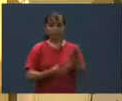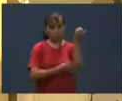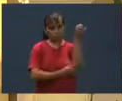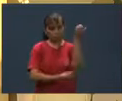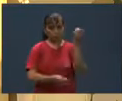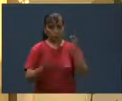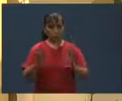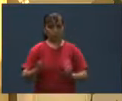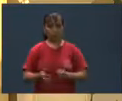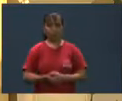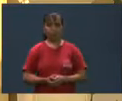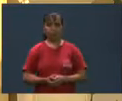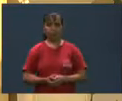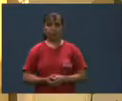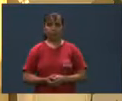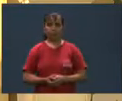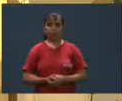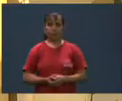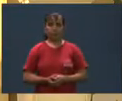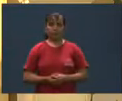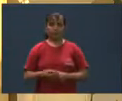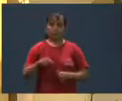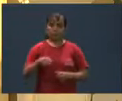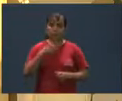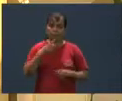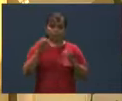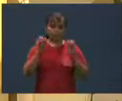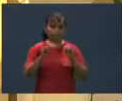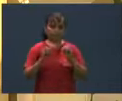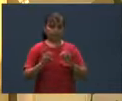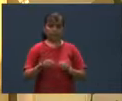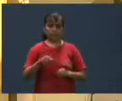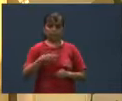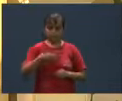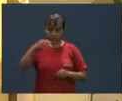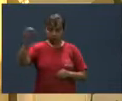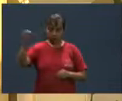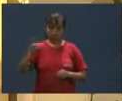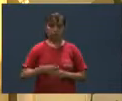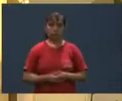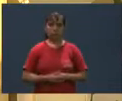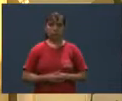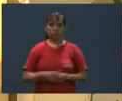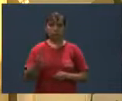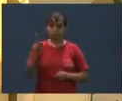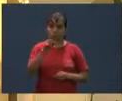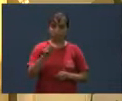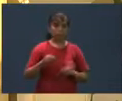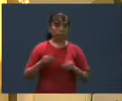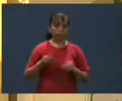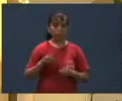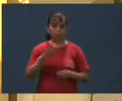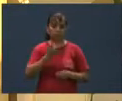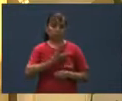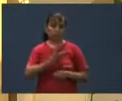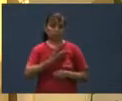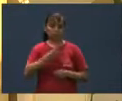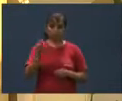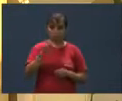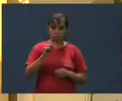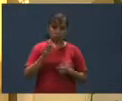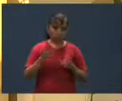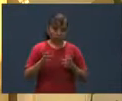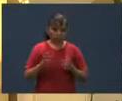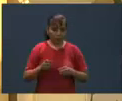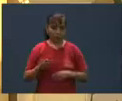los mandatos, que como hemos explicado, esos mandatos de no mentir, no robar, al final